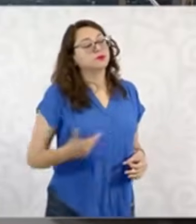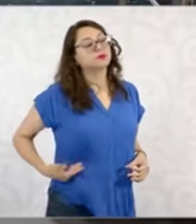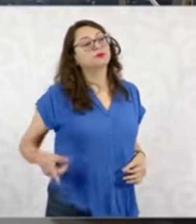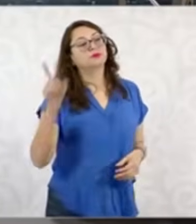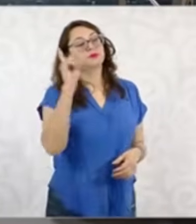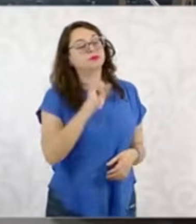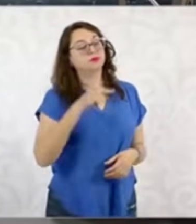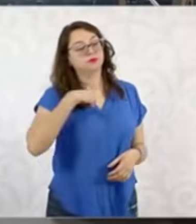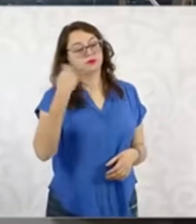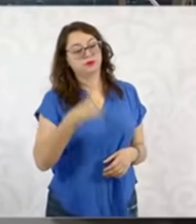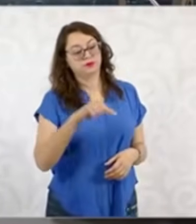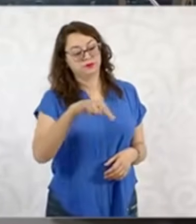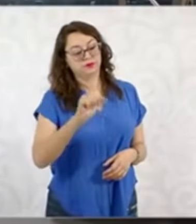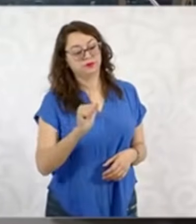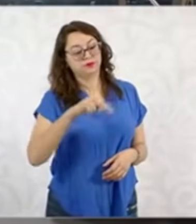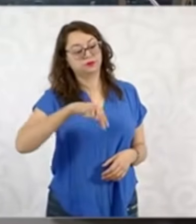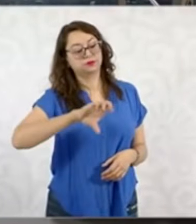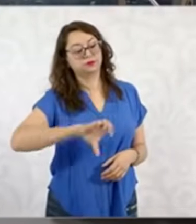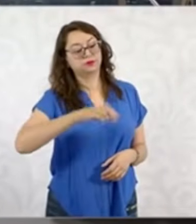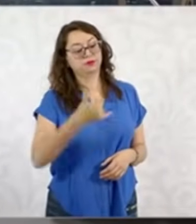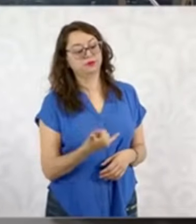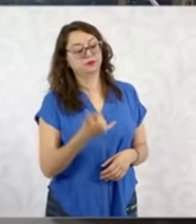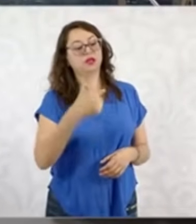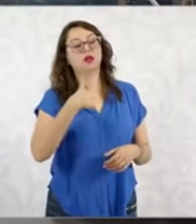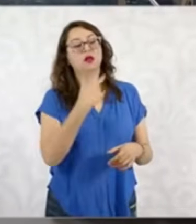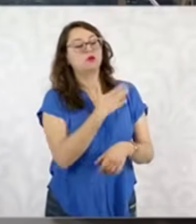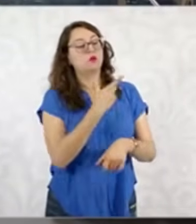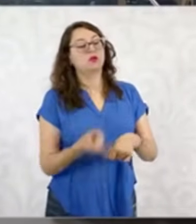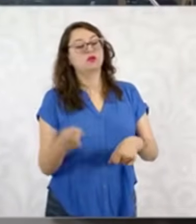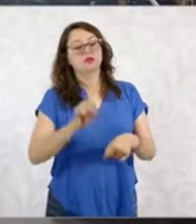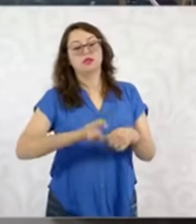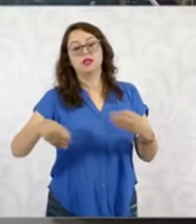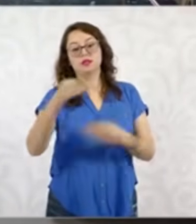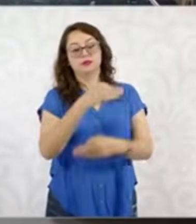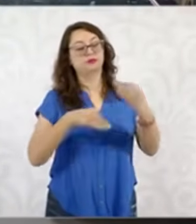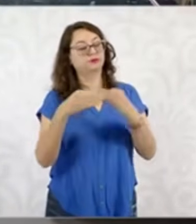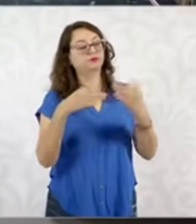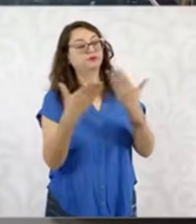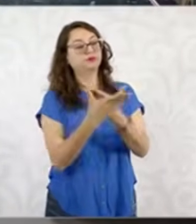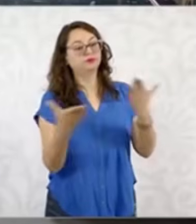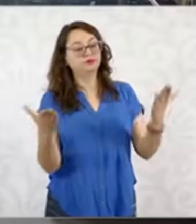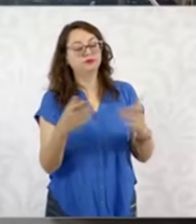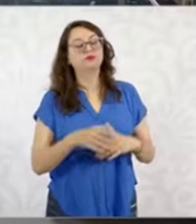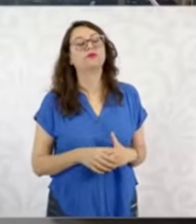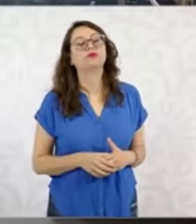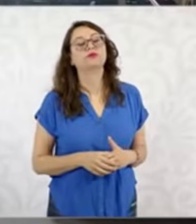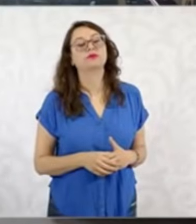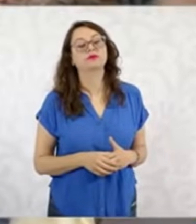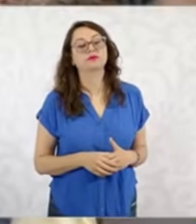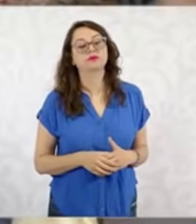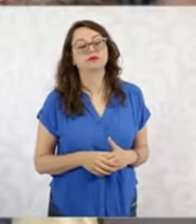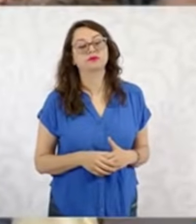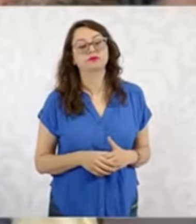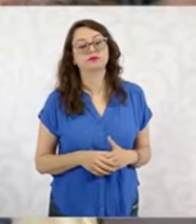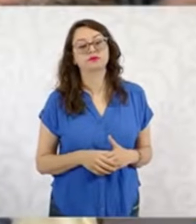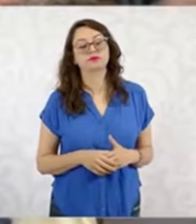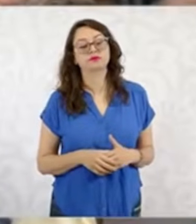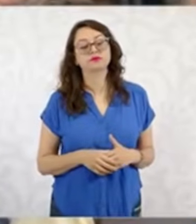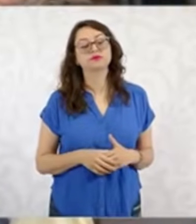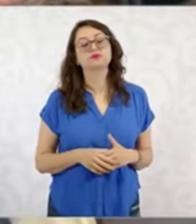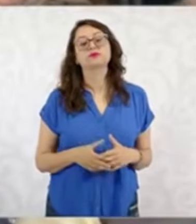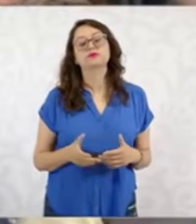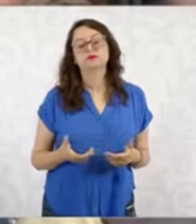Nancy Flores de la revista Contralínea. Buenos días a todas y a todos. Presidente, en este contexto de estas entregas,